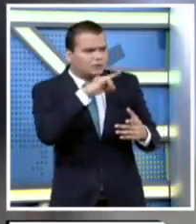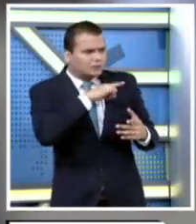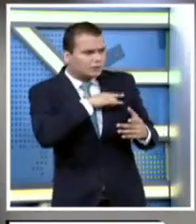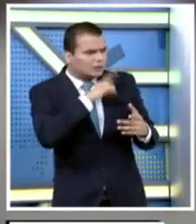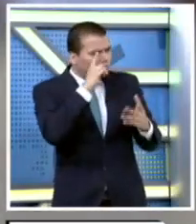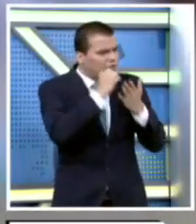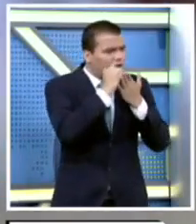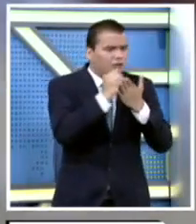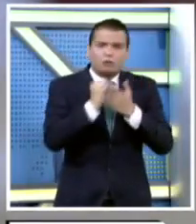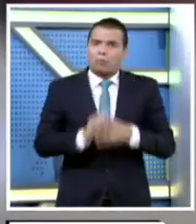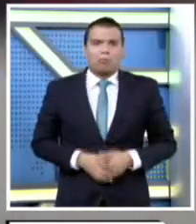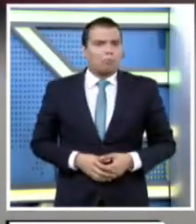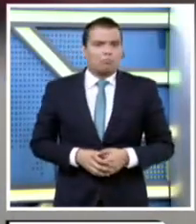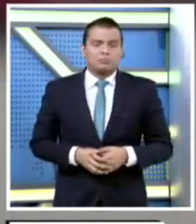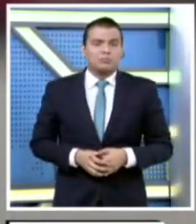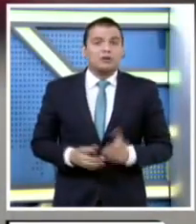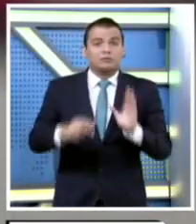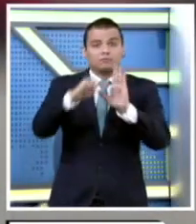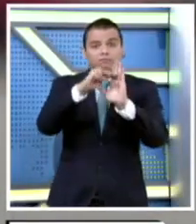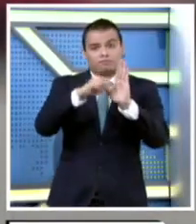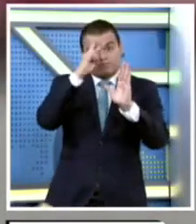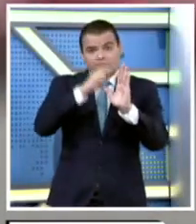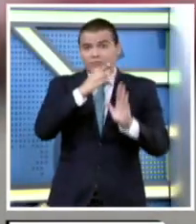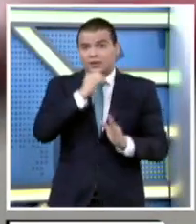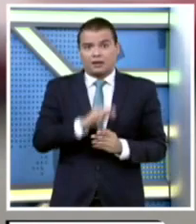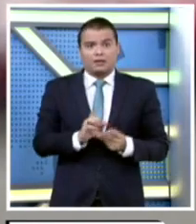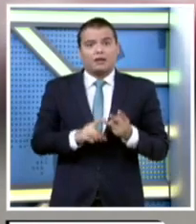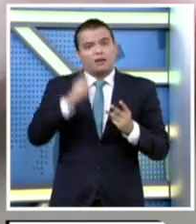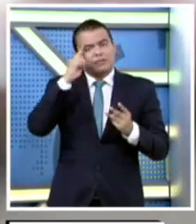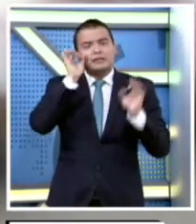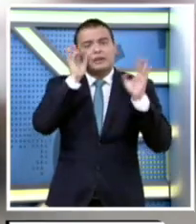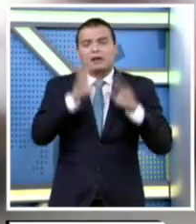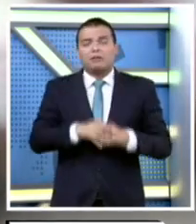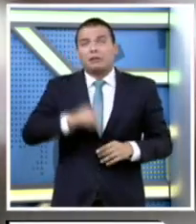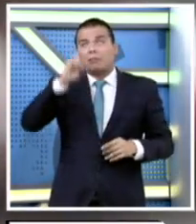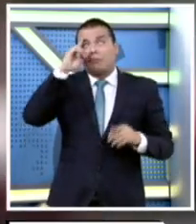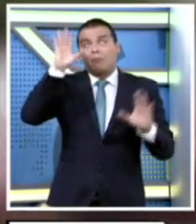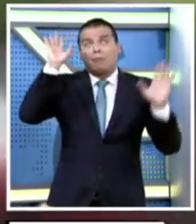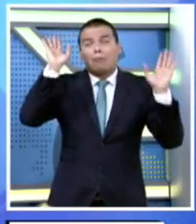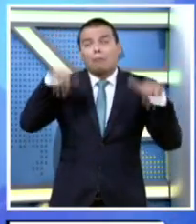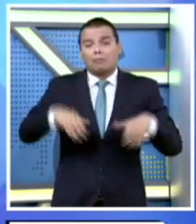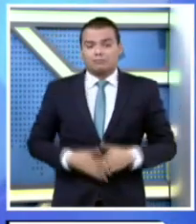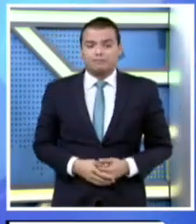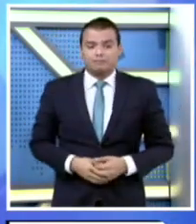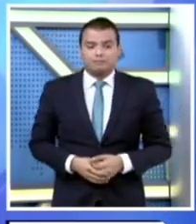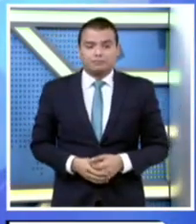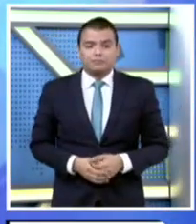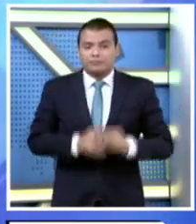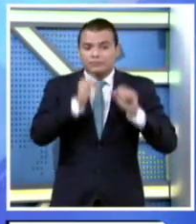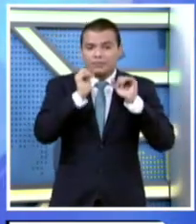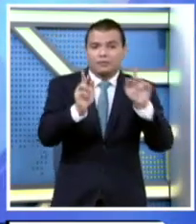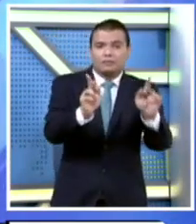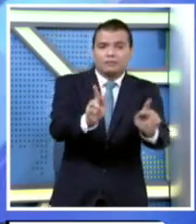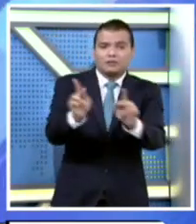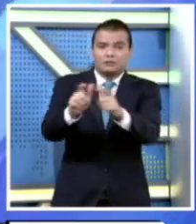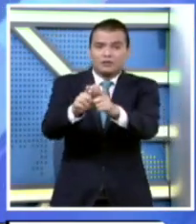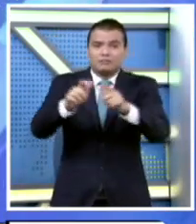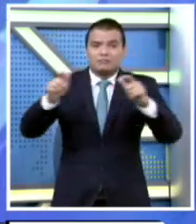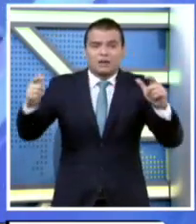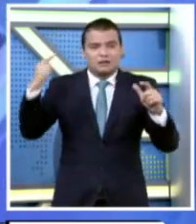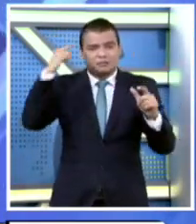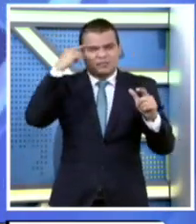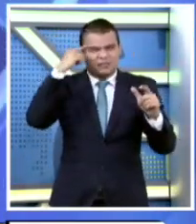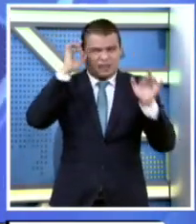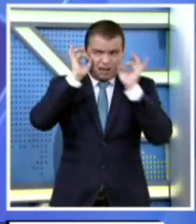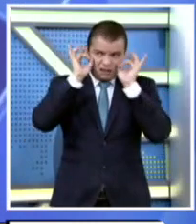reglas básicas de convivencia y serias dificultades para comprender la gravedad de lo que se está enfrentando en esta región. Muchas personas simplemente no creen que sea